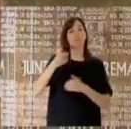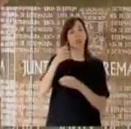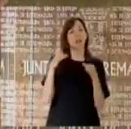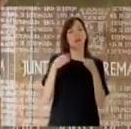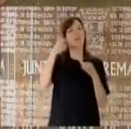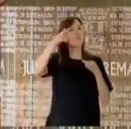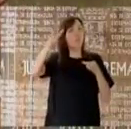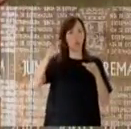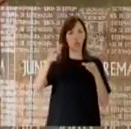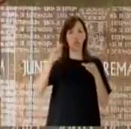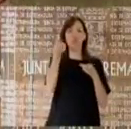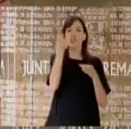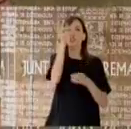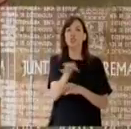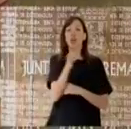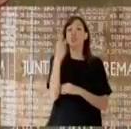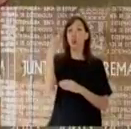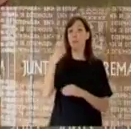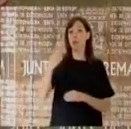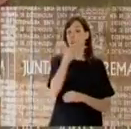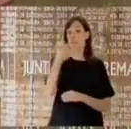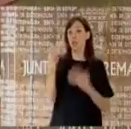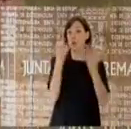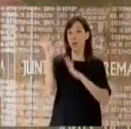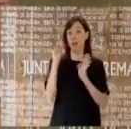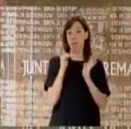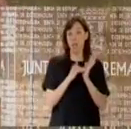región con una dotación presupuestaria de